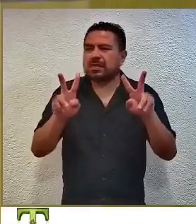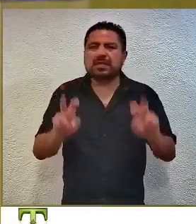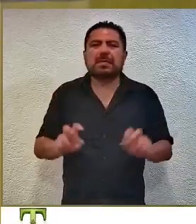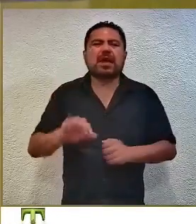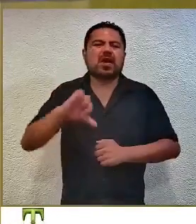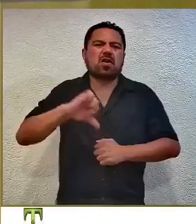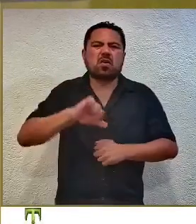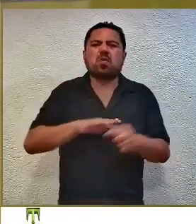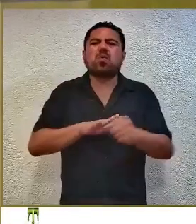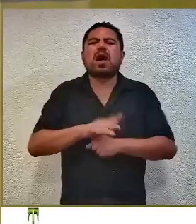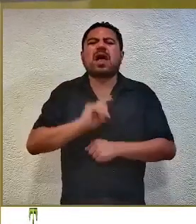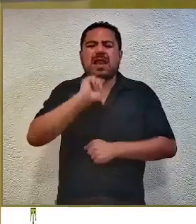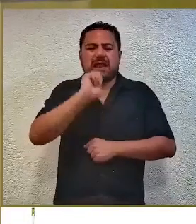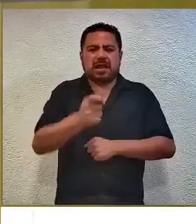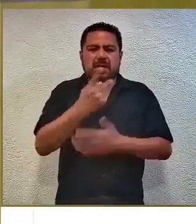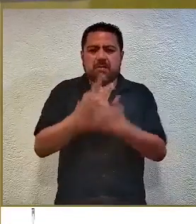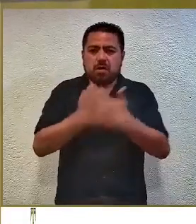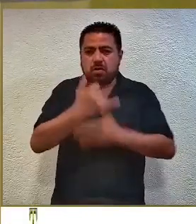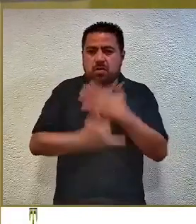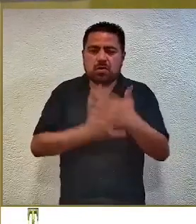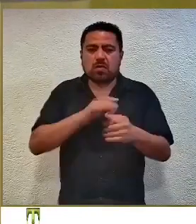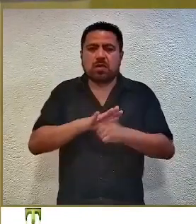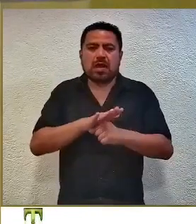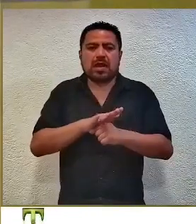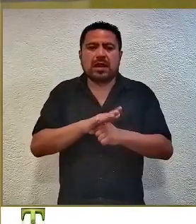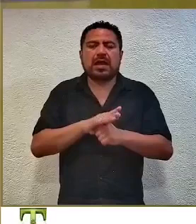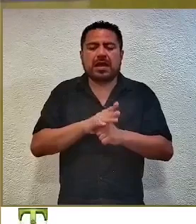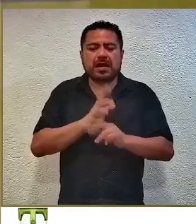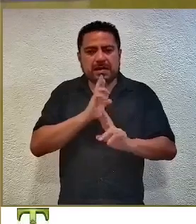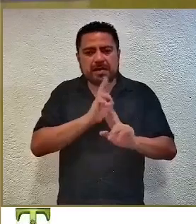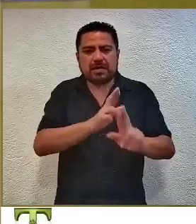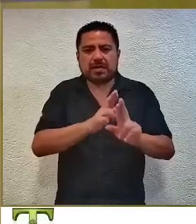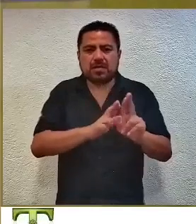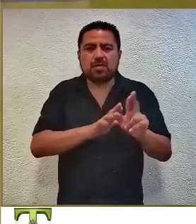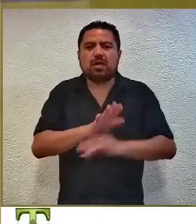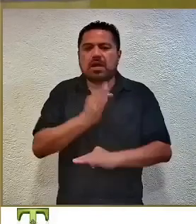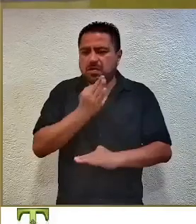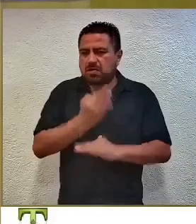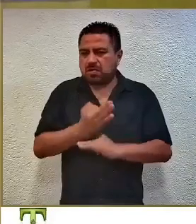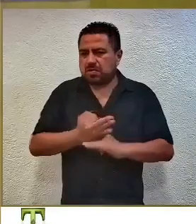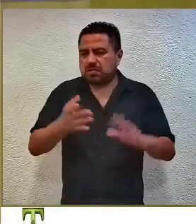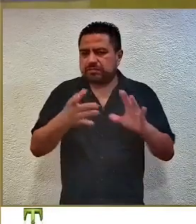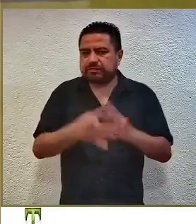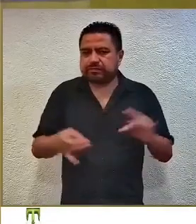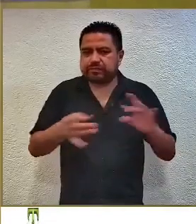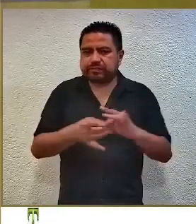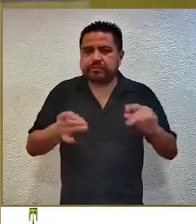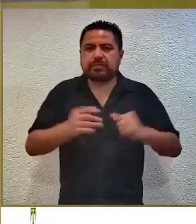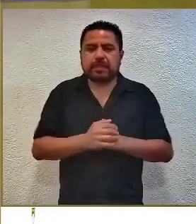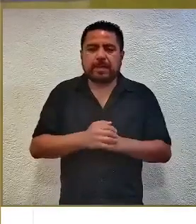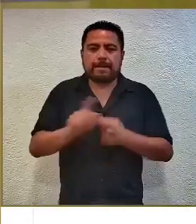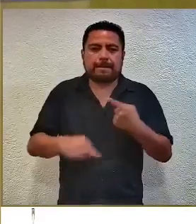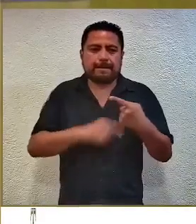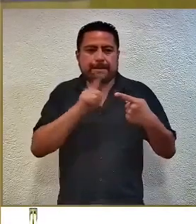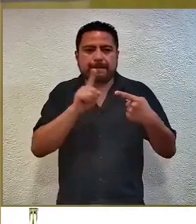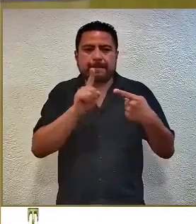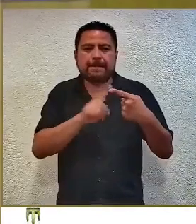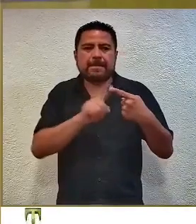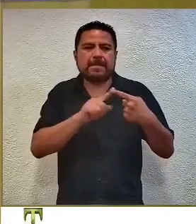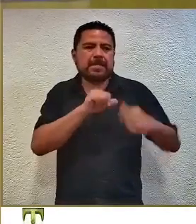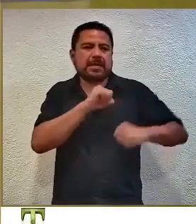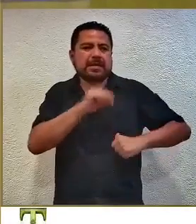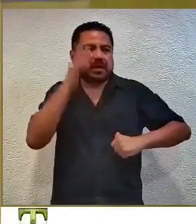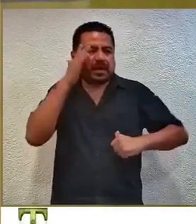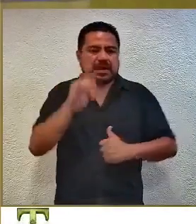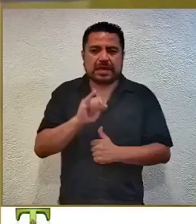sesión corresponden a un proyecto de laudo y 3 proyectos de resolución, los cuales a continuación preciso. En el primer asunto, la parte compareciente es